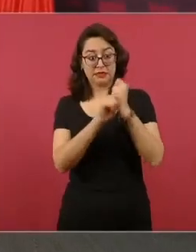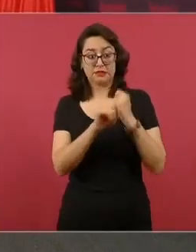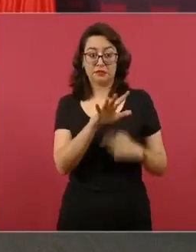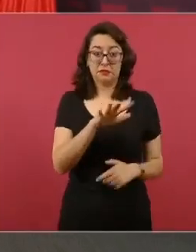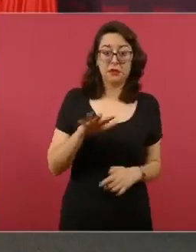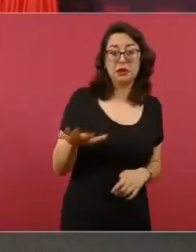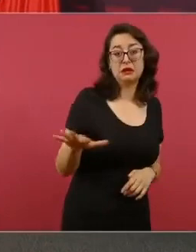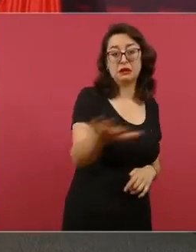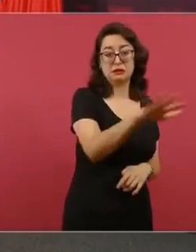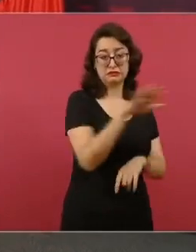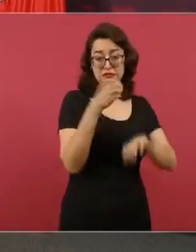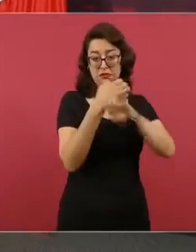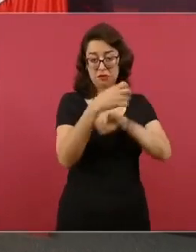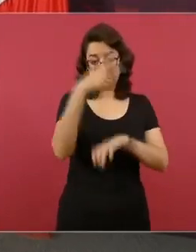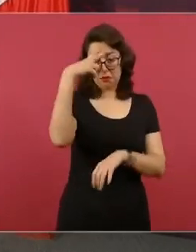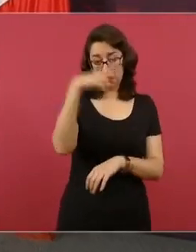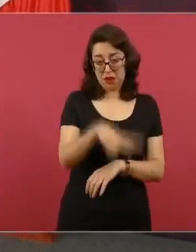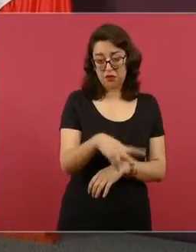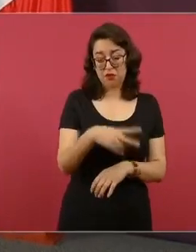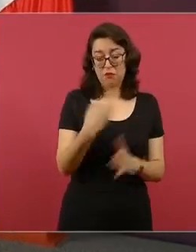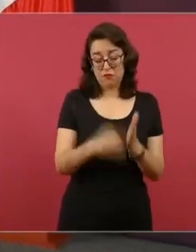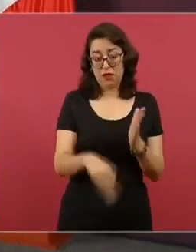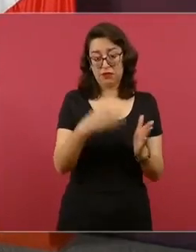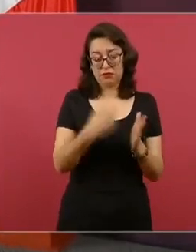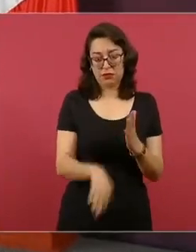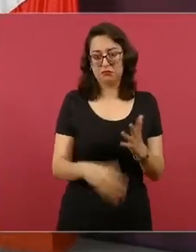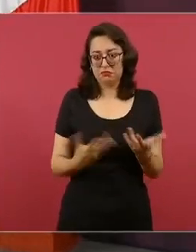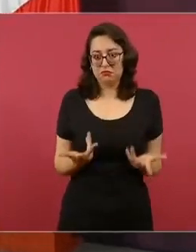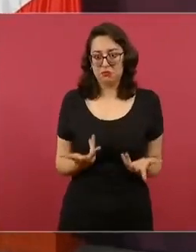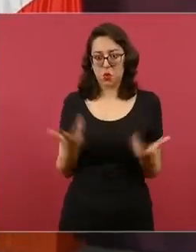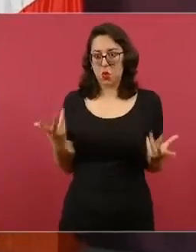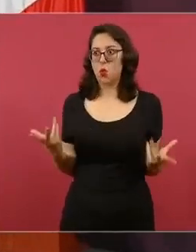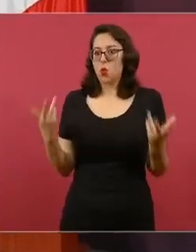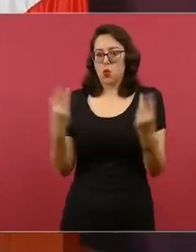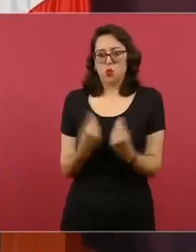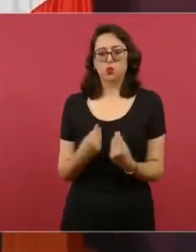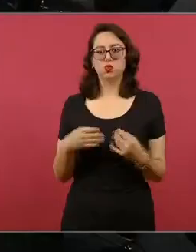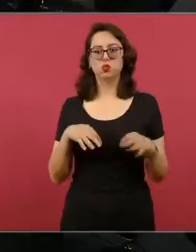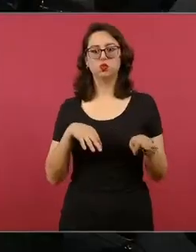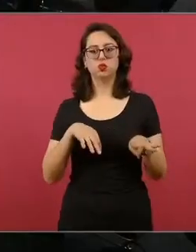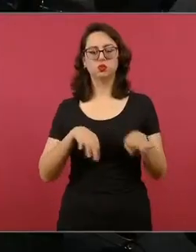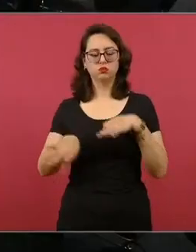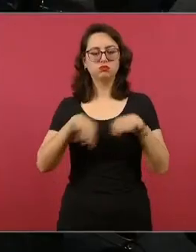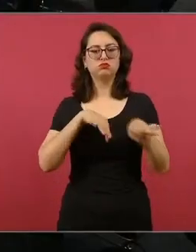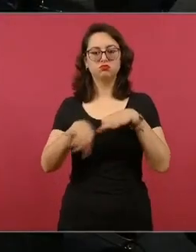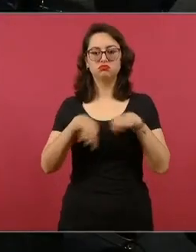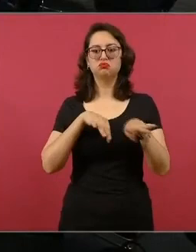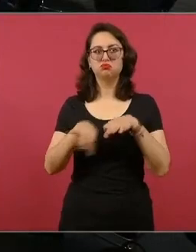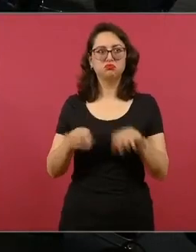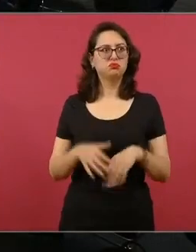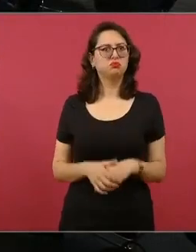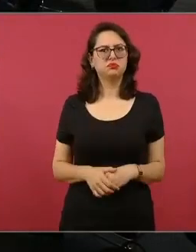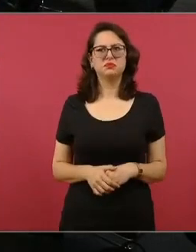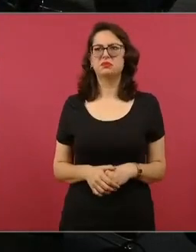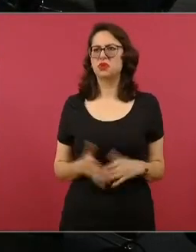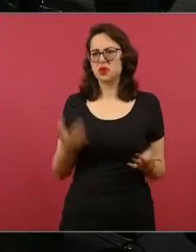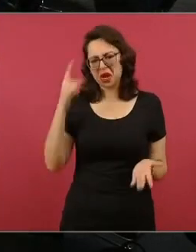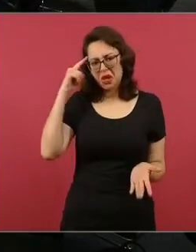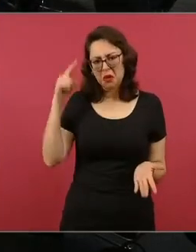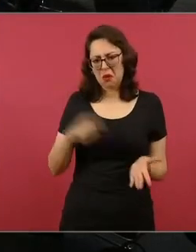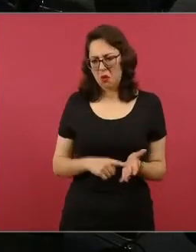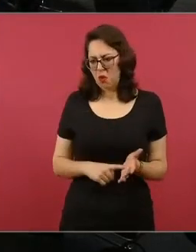esa región. Son programas conjuntos. Nos reunimos como cada